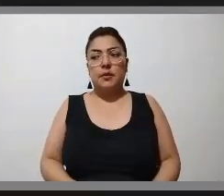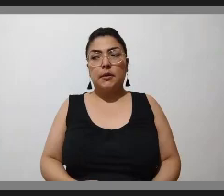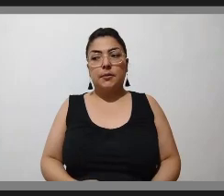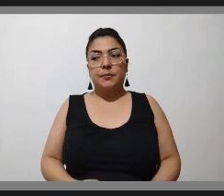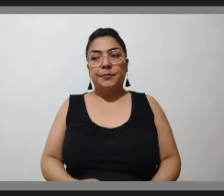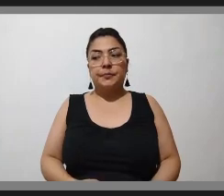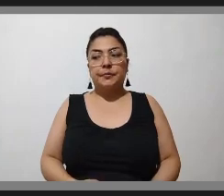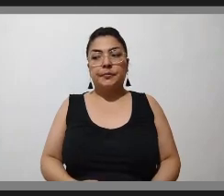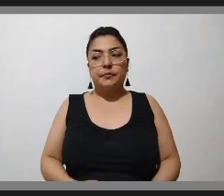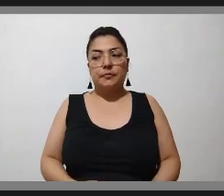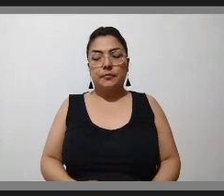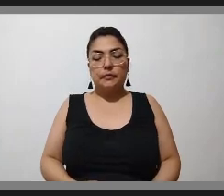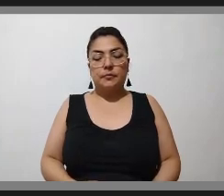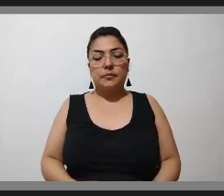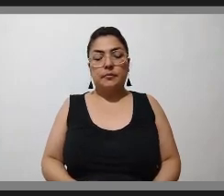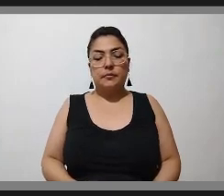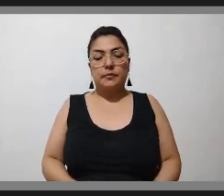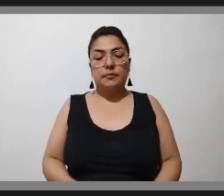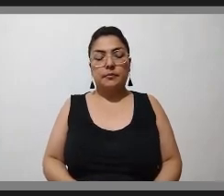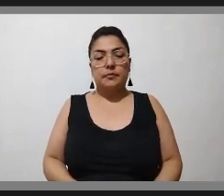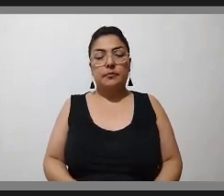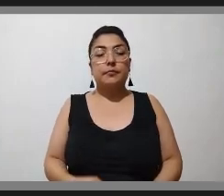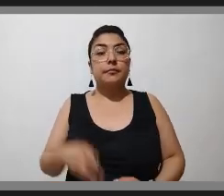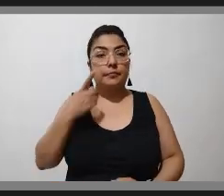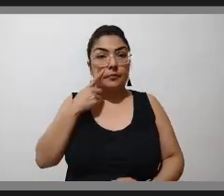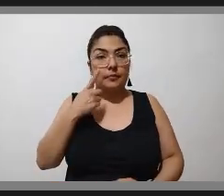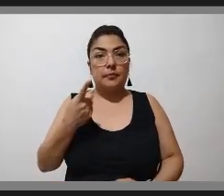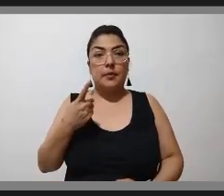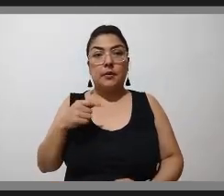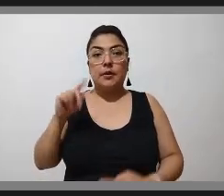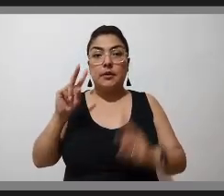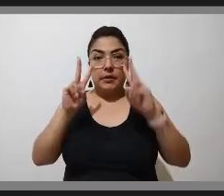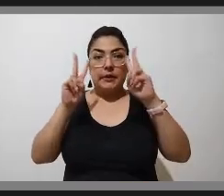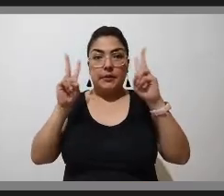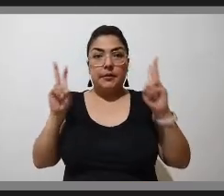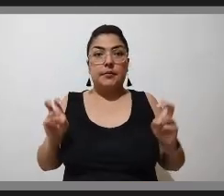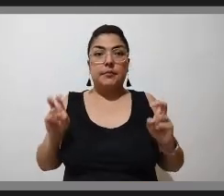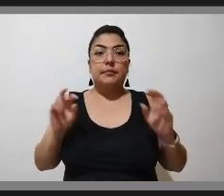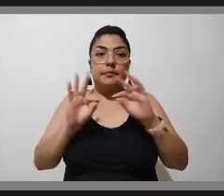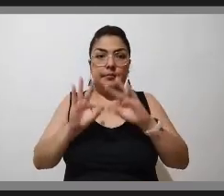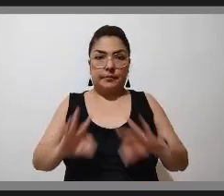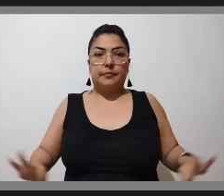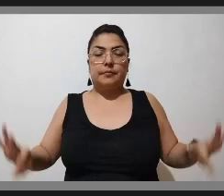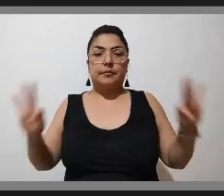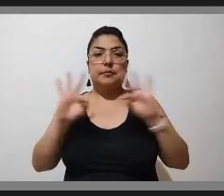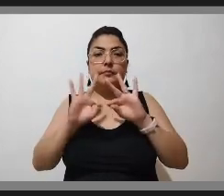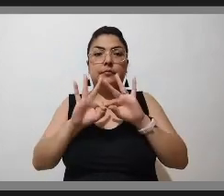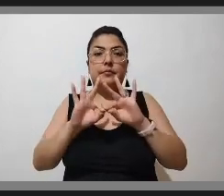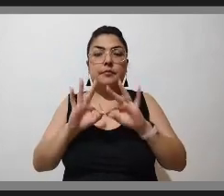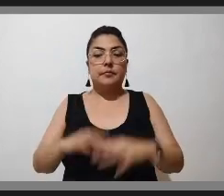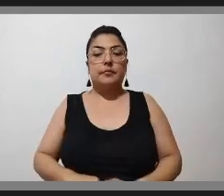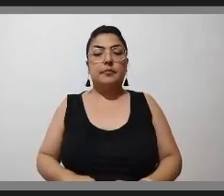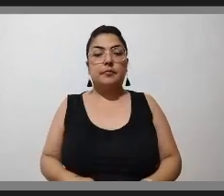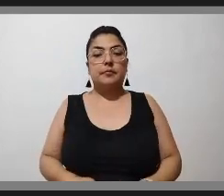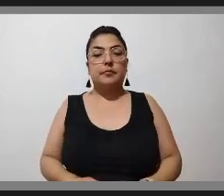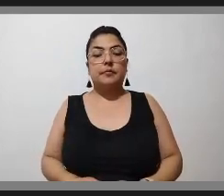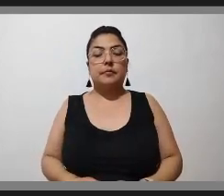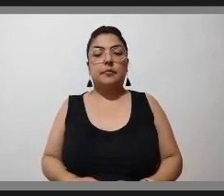Fíjate, Alejandra, es un tópico muy importante de esta temática en la que acabas de